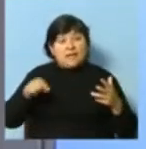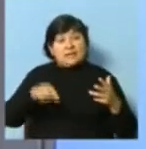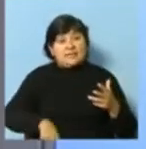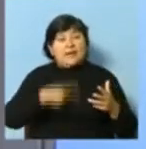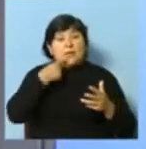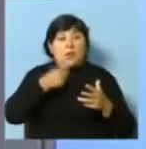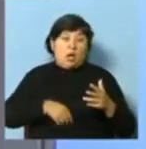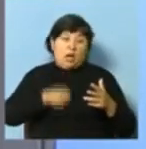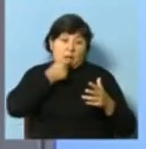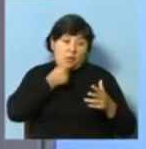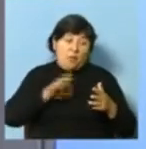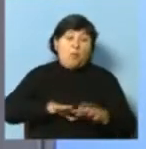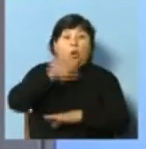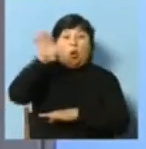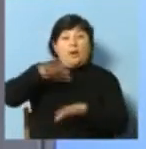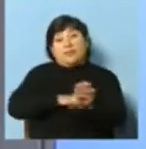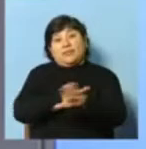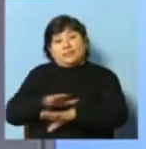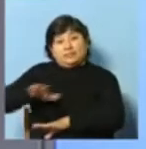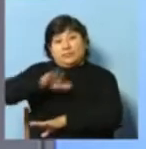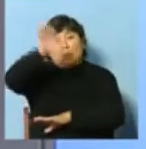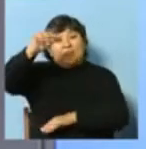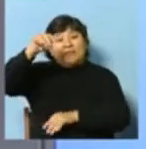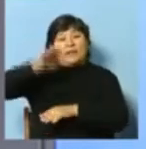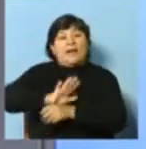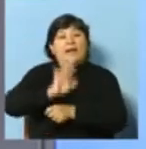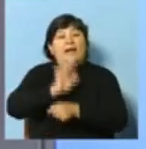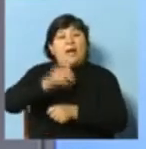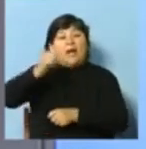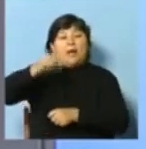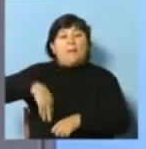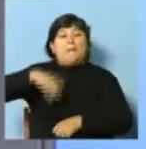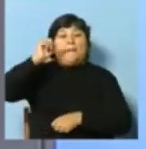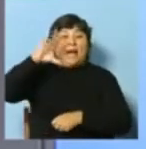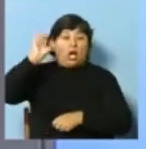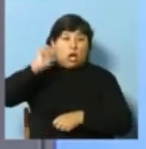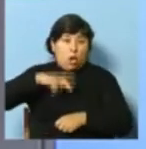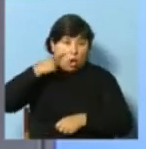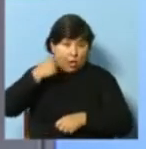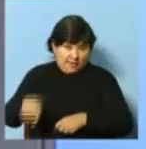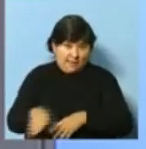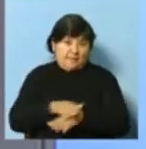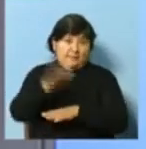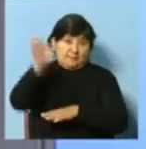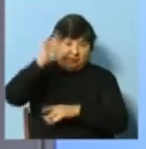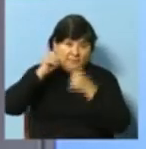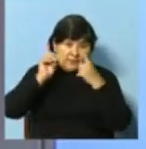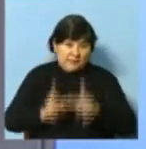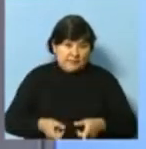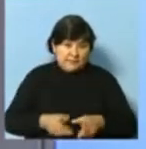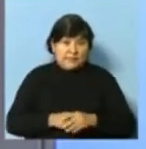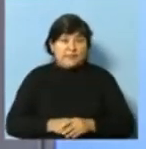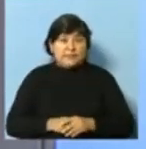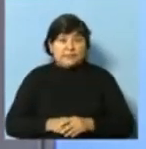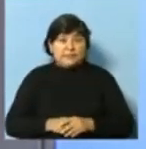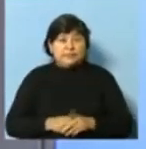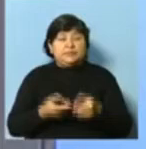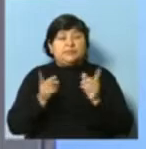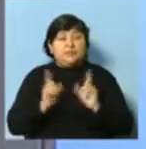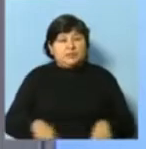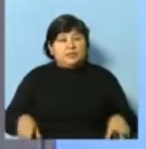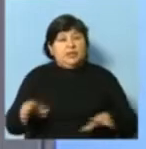subida moreno por la mosconi poder por la mar con y perdón hemos estado haciendo